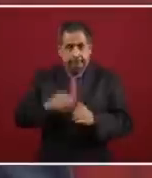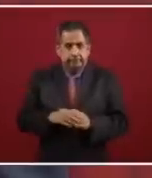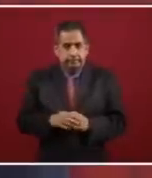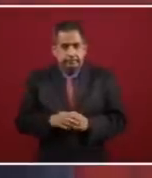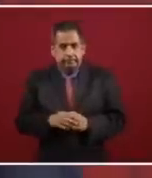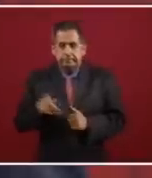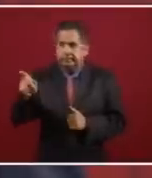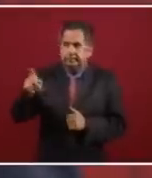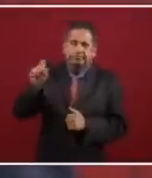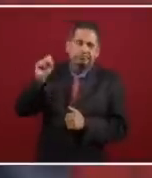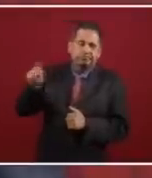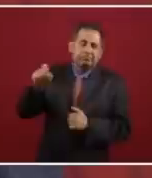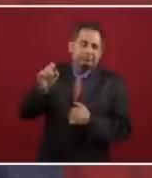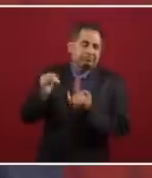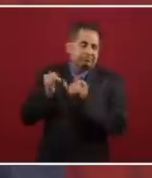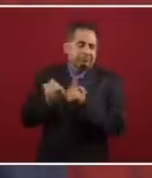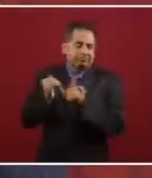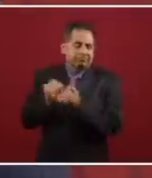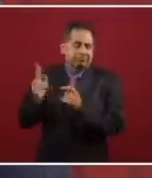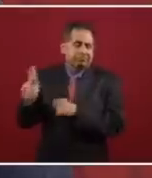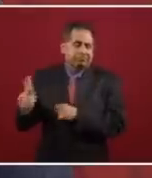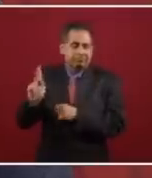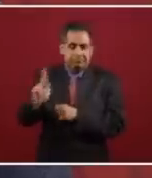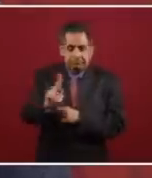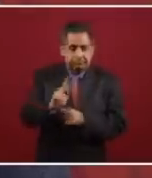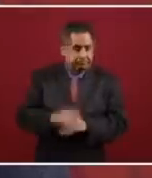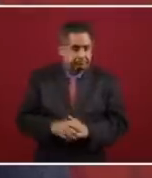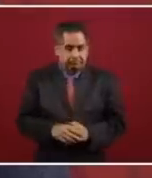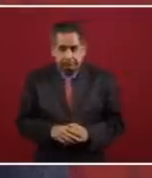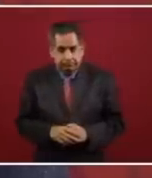que iba a ser más de lo mismo.